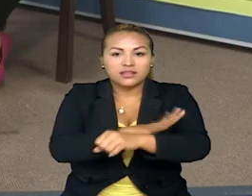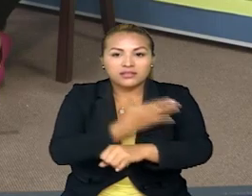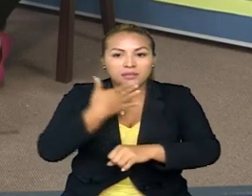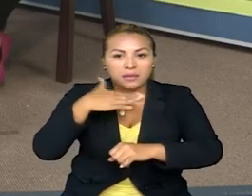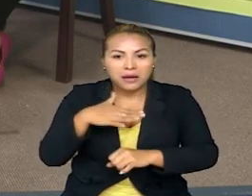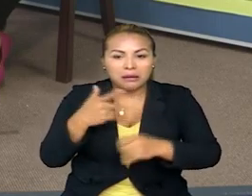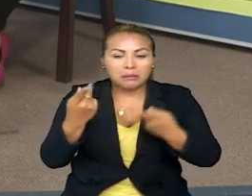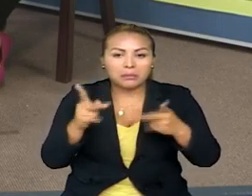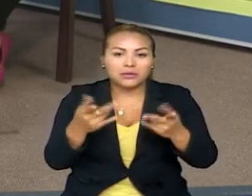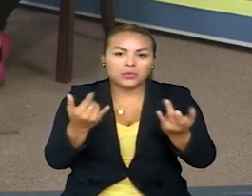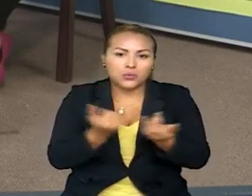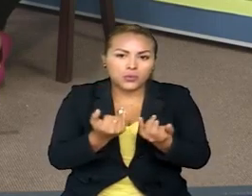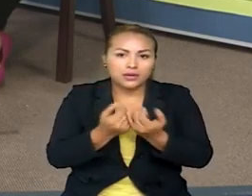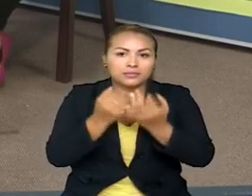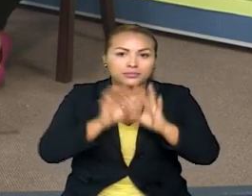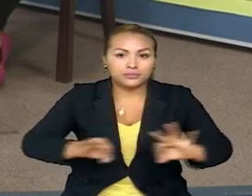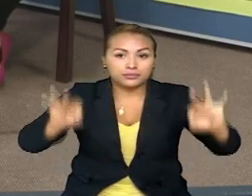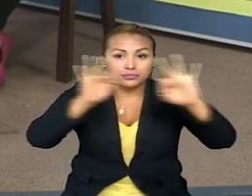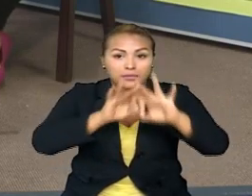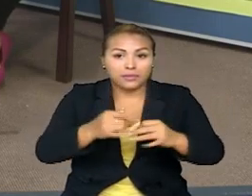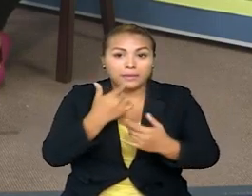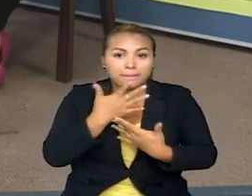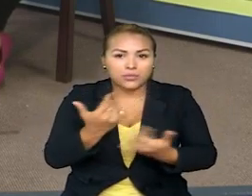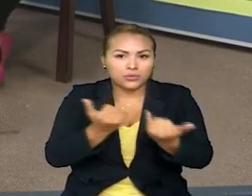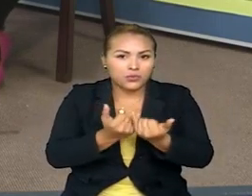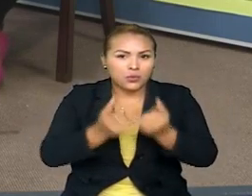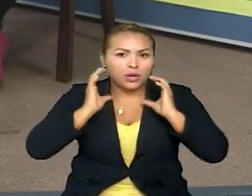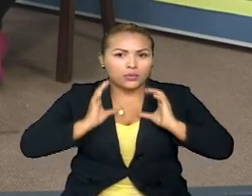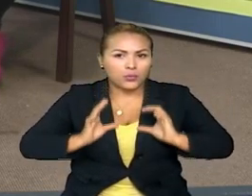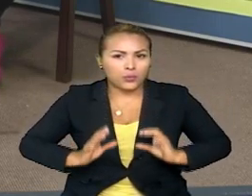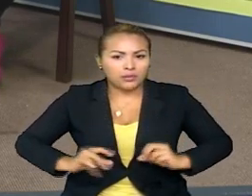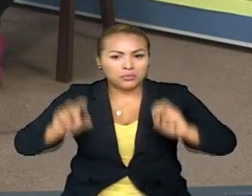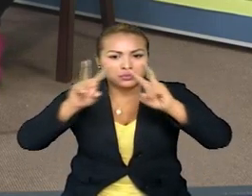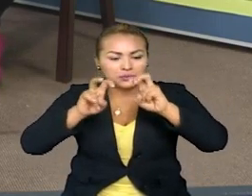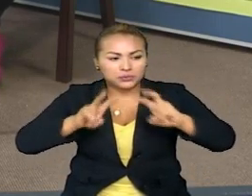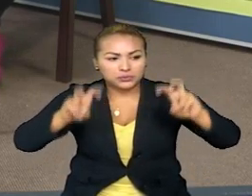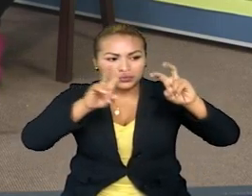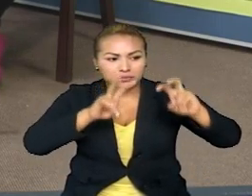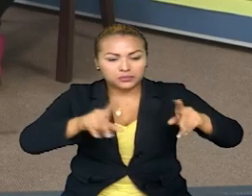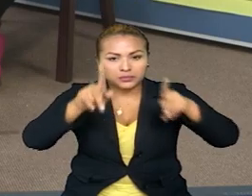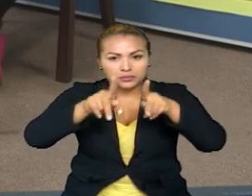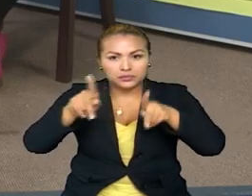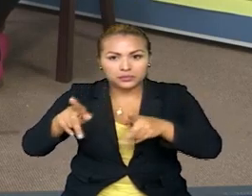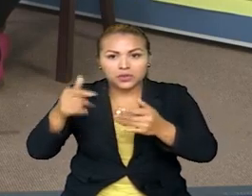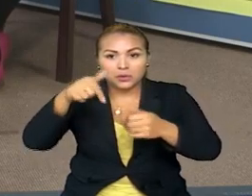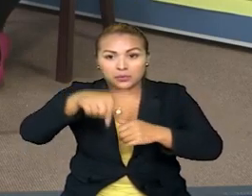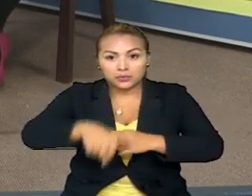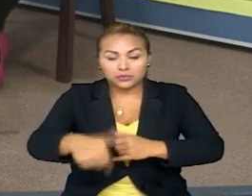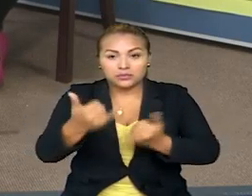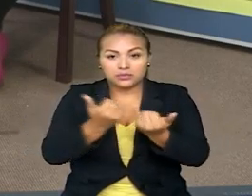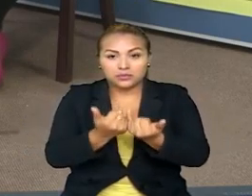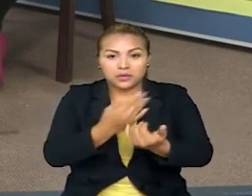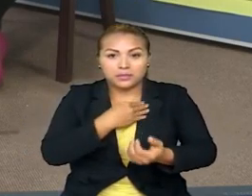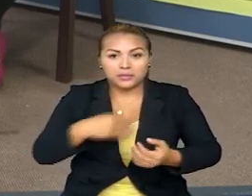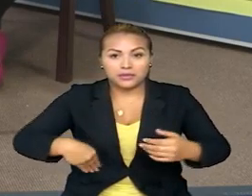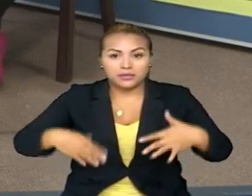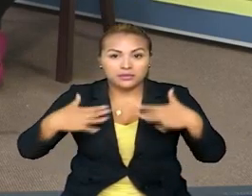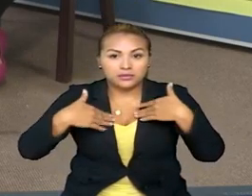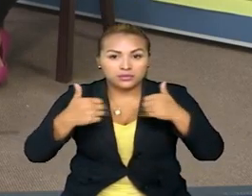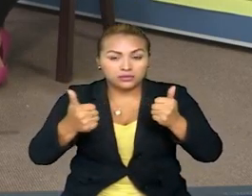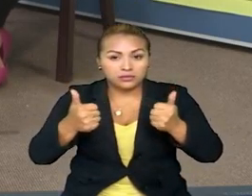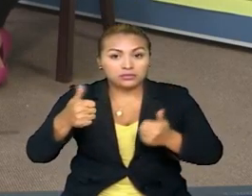quedó para la leche que yo como niño sano hoy implemente el minsa en los niños recordemos que el